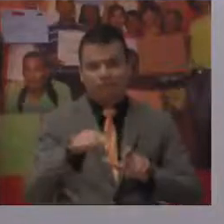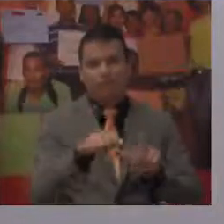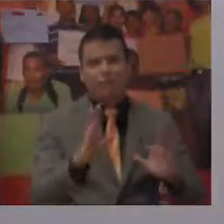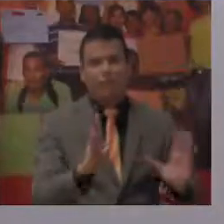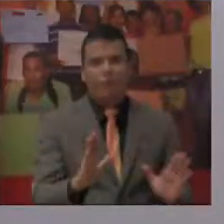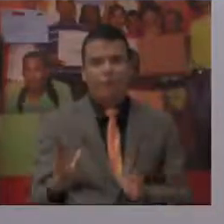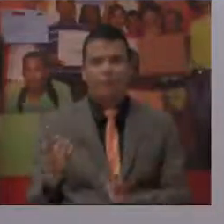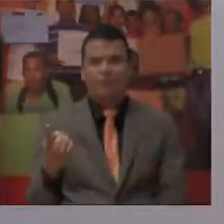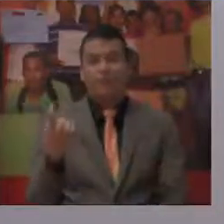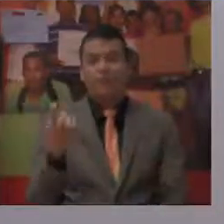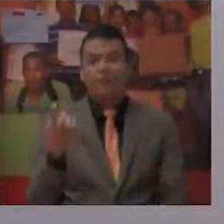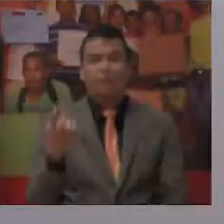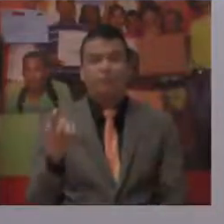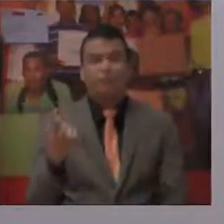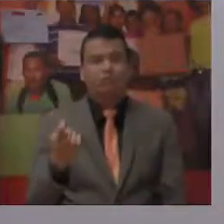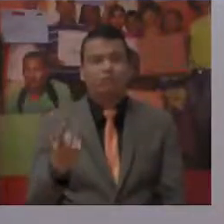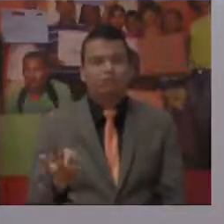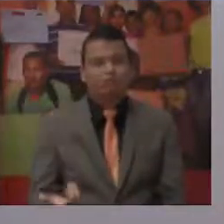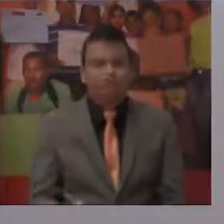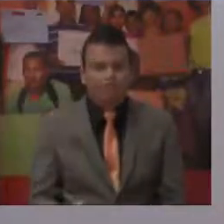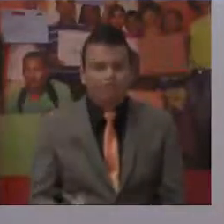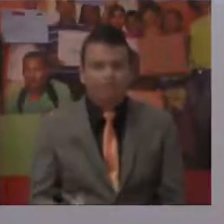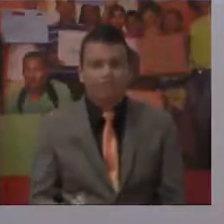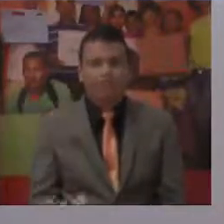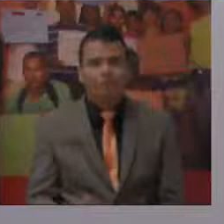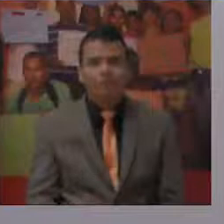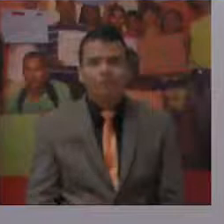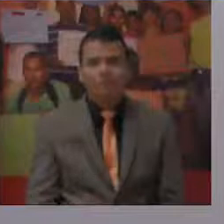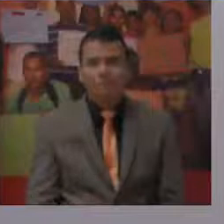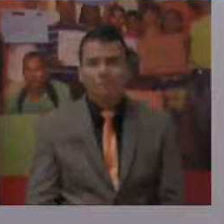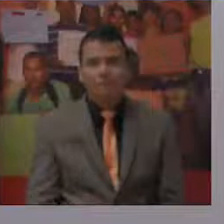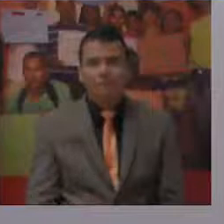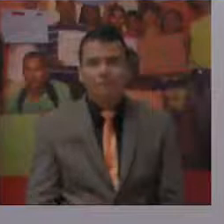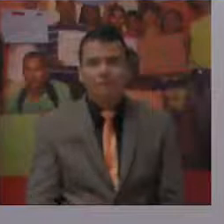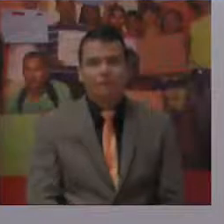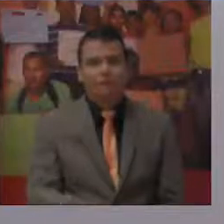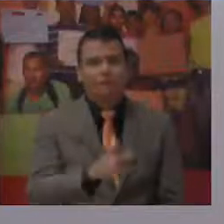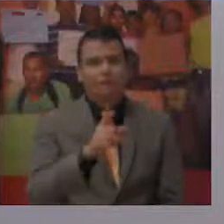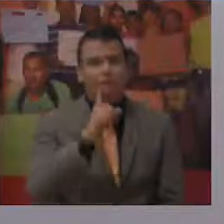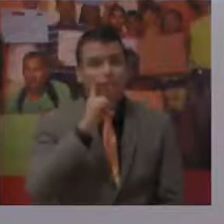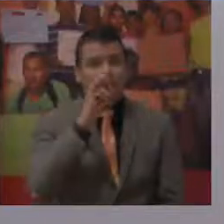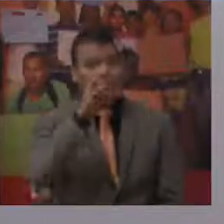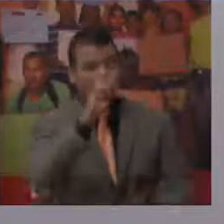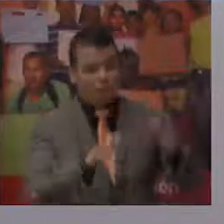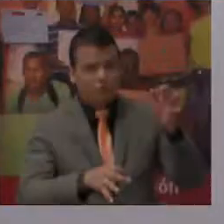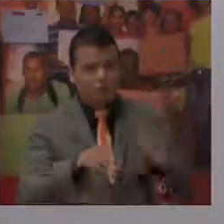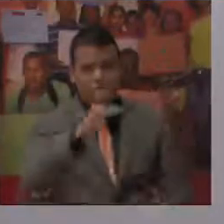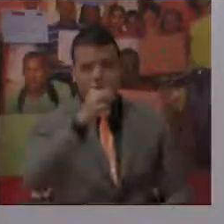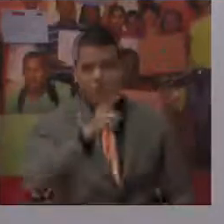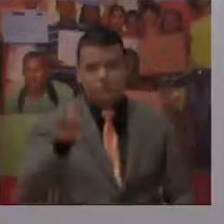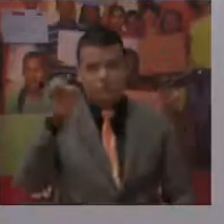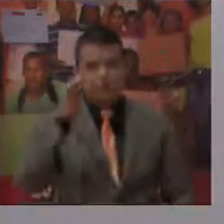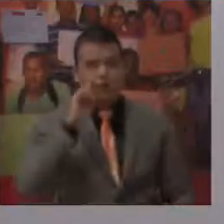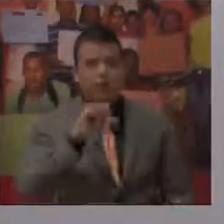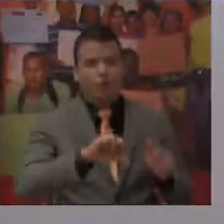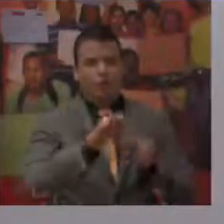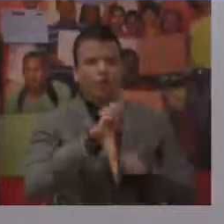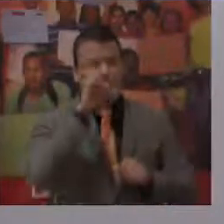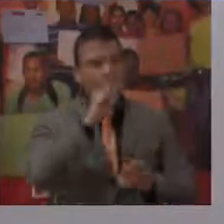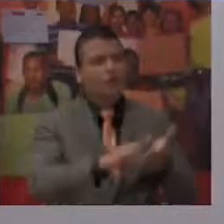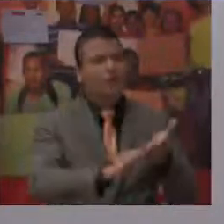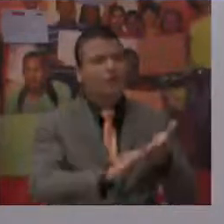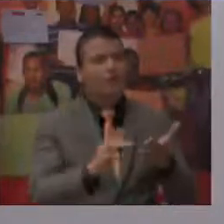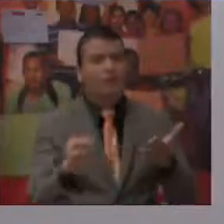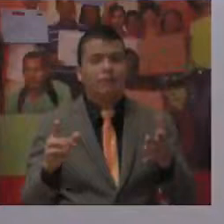¿Qué fenómeno pretende superar la justicia transicional? Un conflicto armado